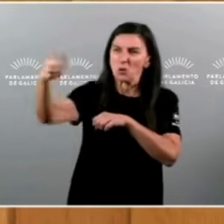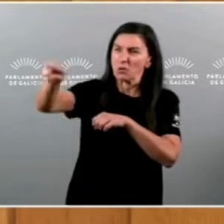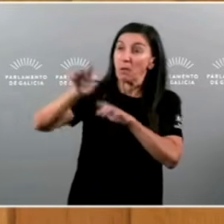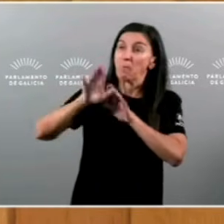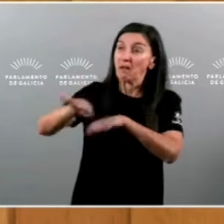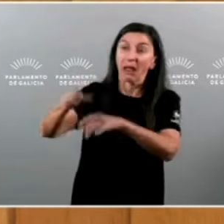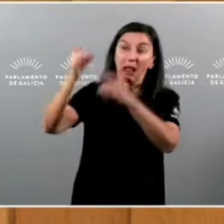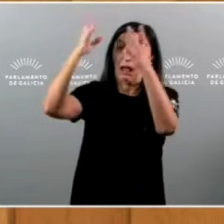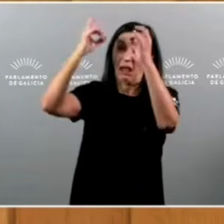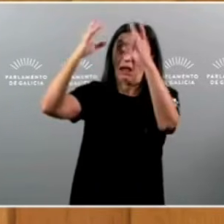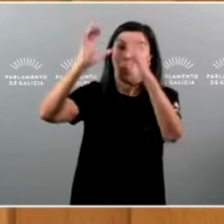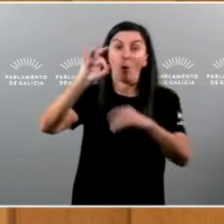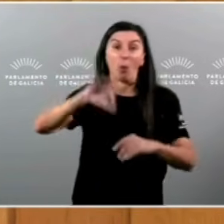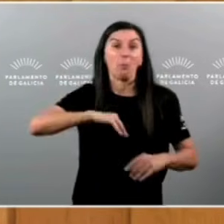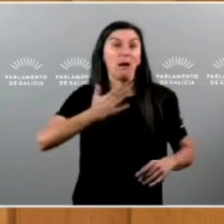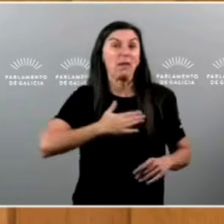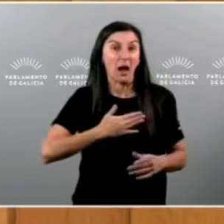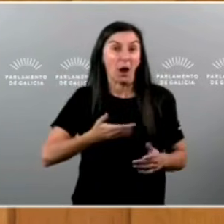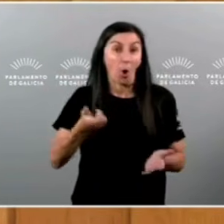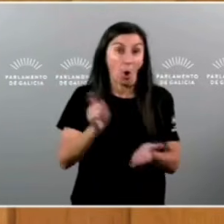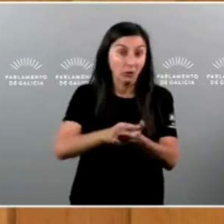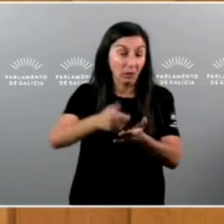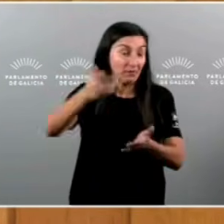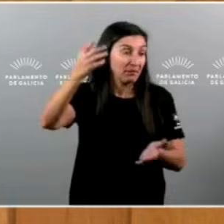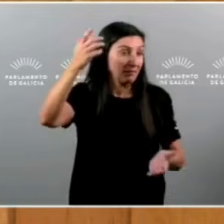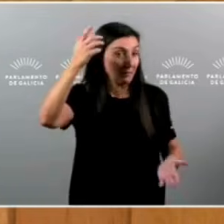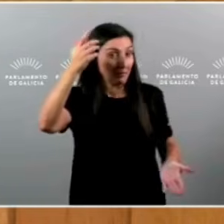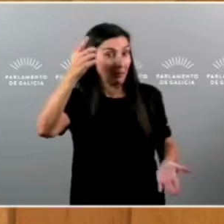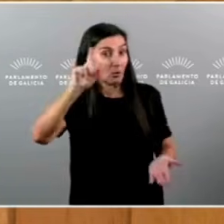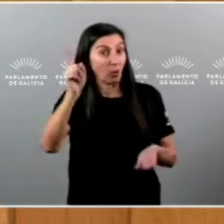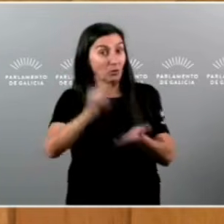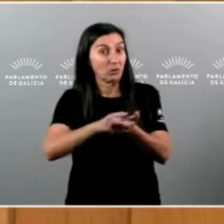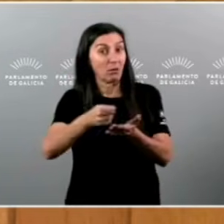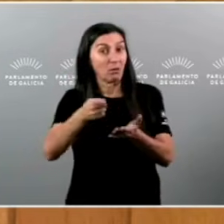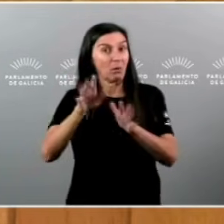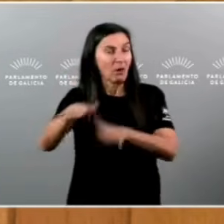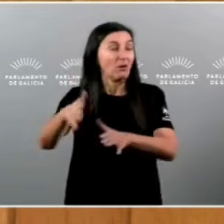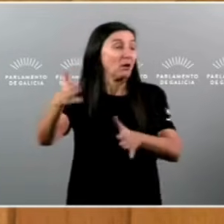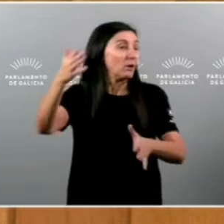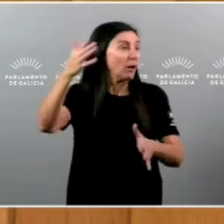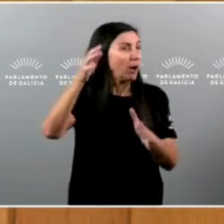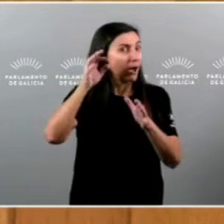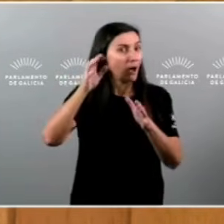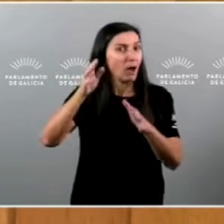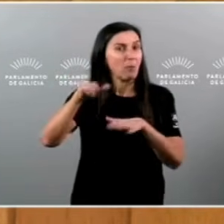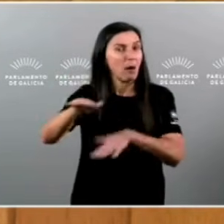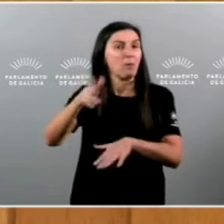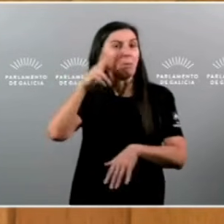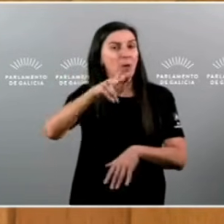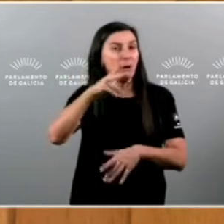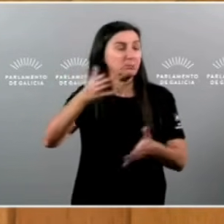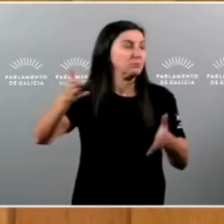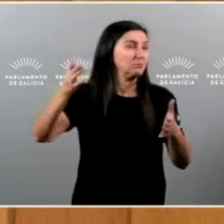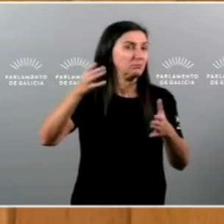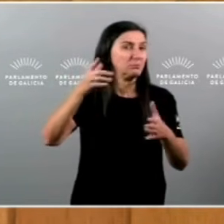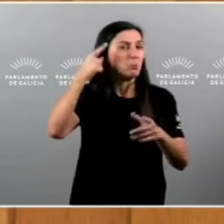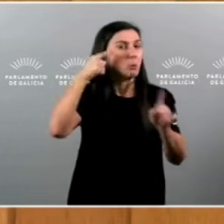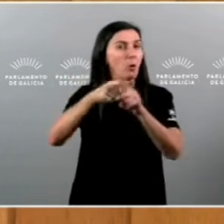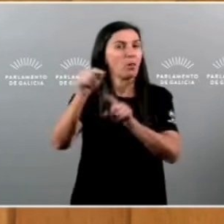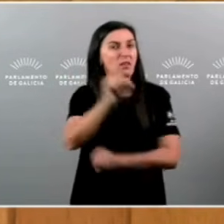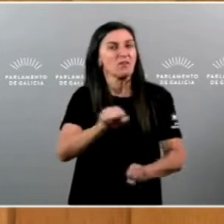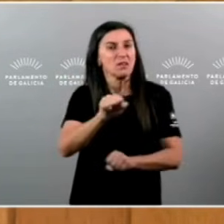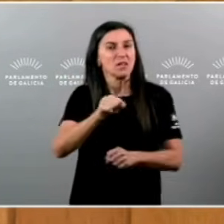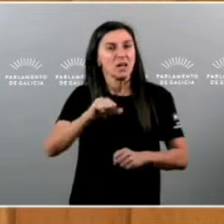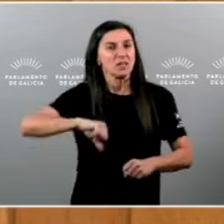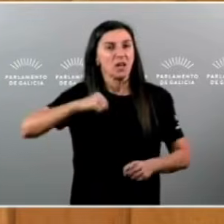cousa, como mañá outra vez esta xente salindo en Vigo en defensa da sanidade